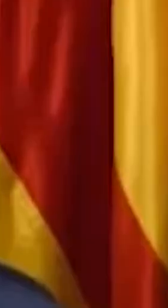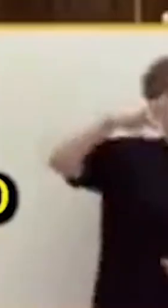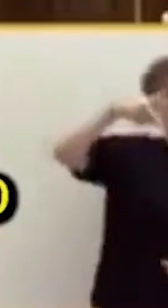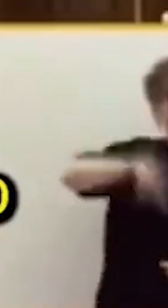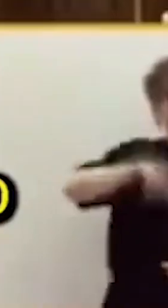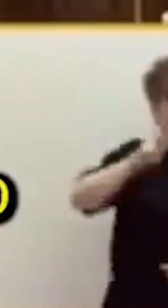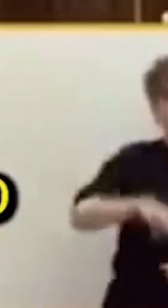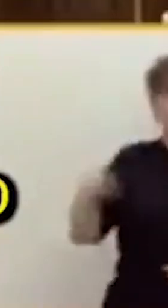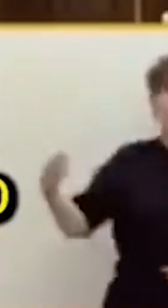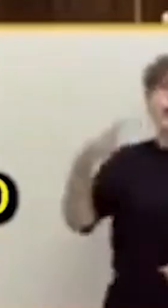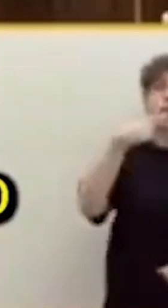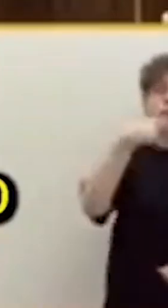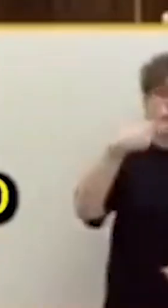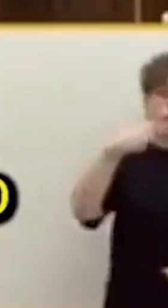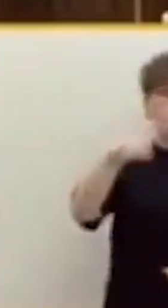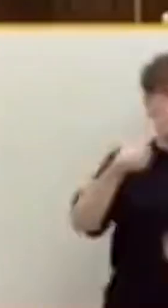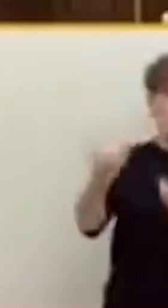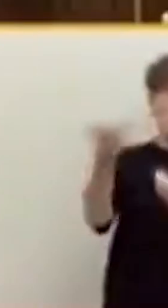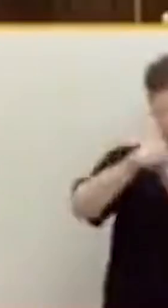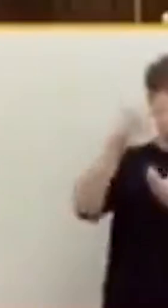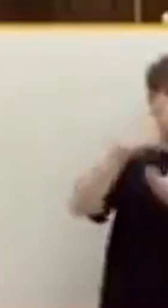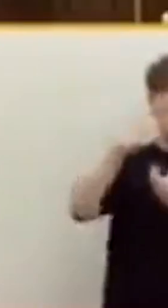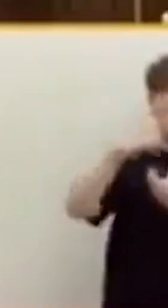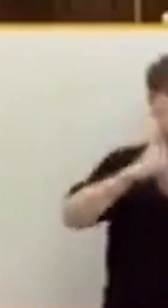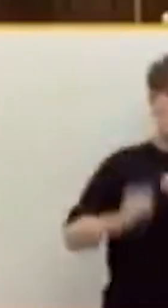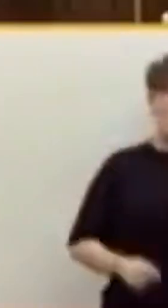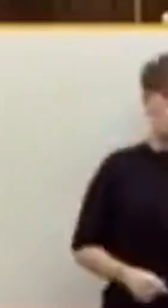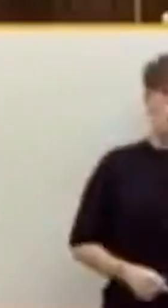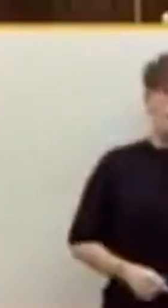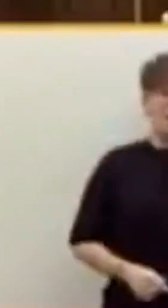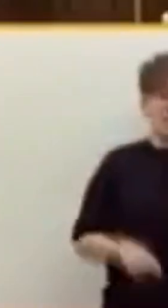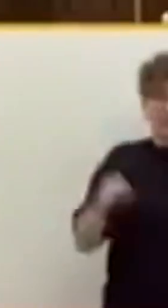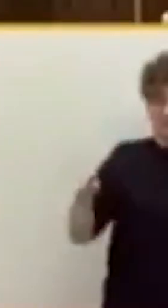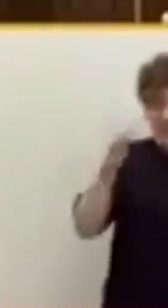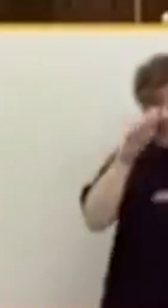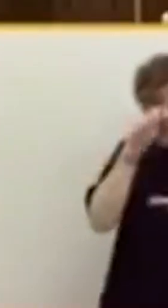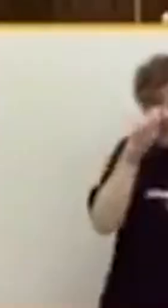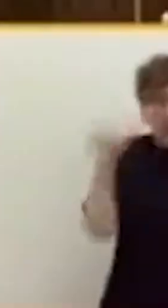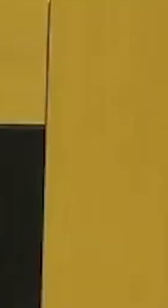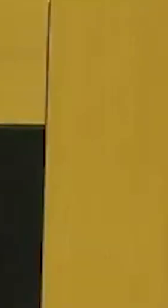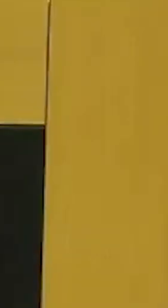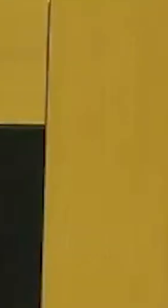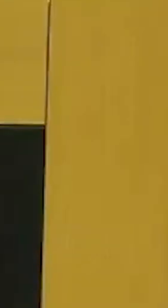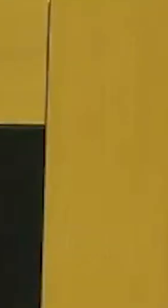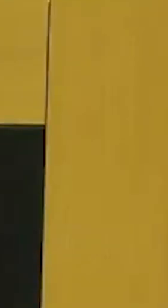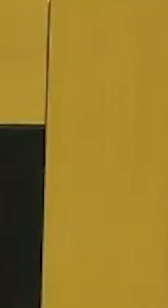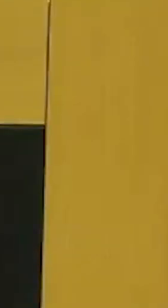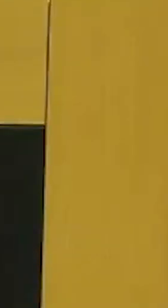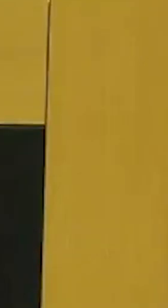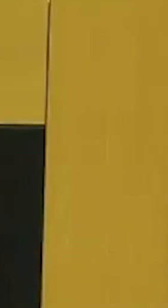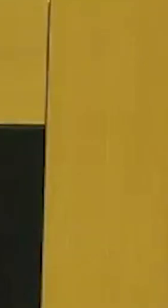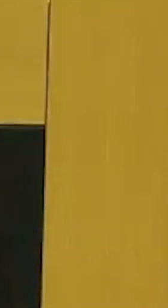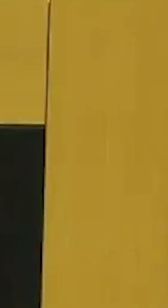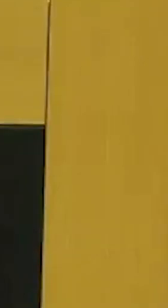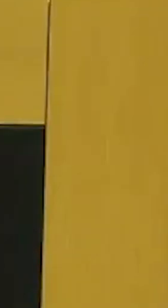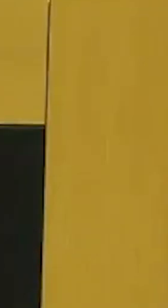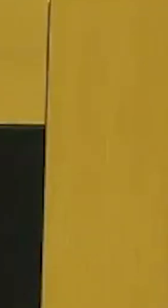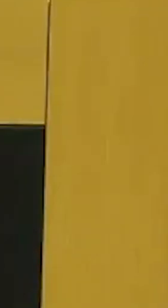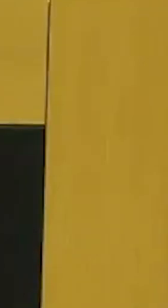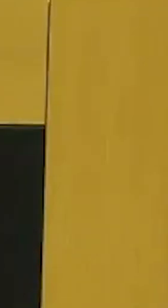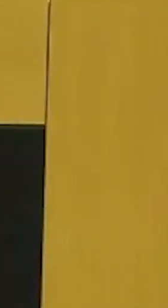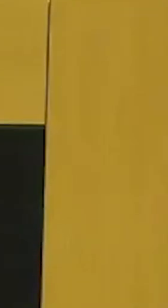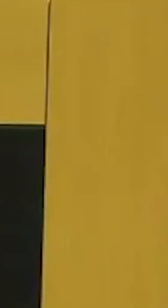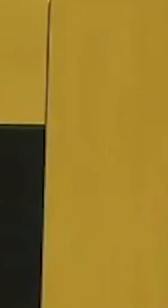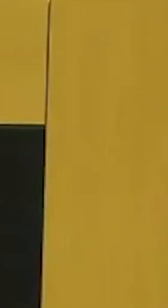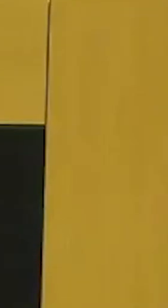De hecho, lo comparó con Charles Manson, un criminal estadounidense que creó una secta en el desierto de California. Además, aseguró,